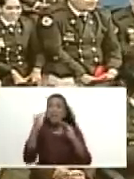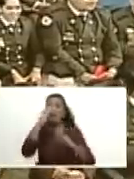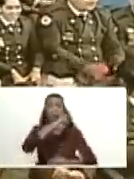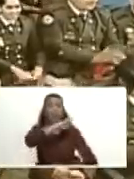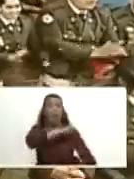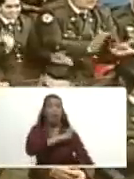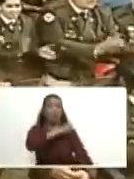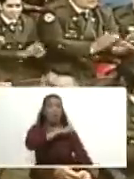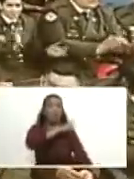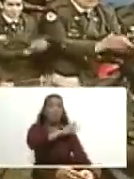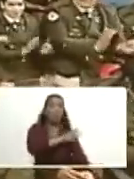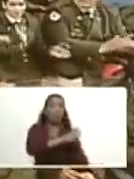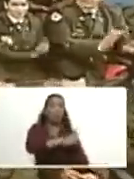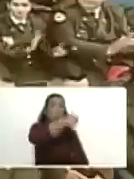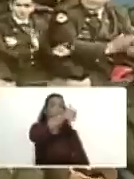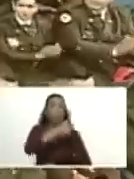momento